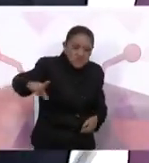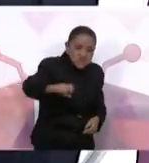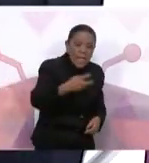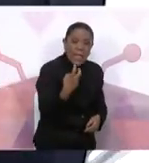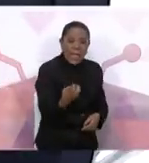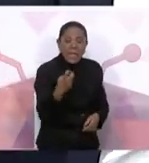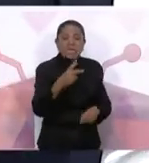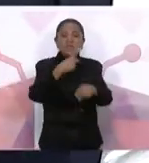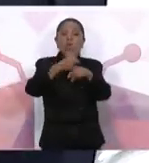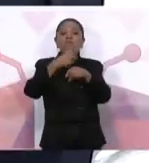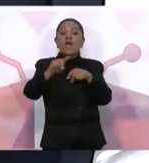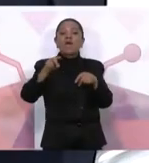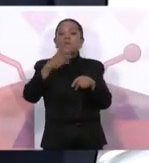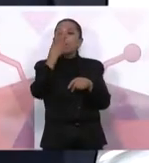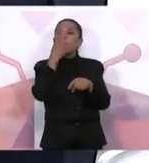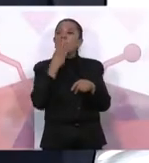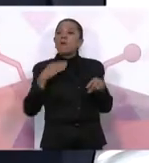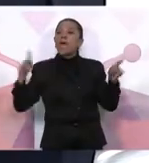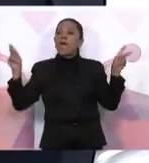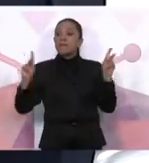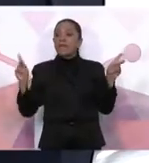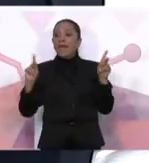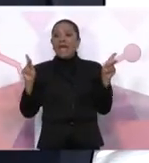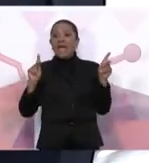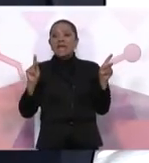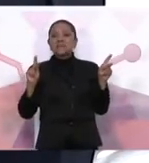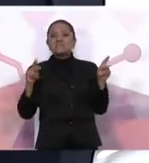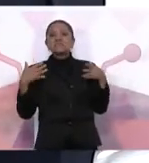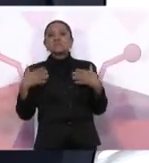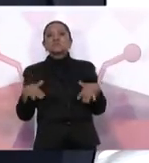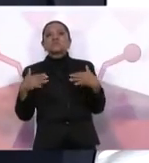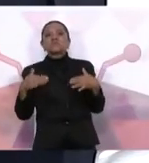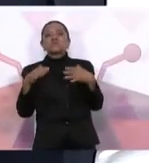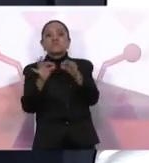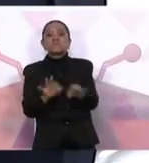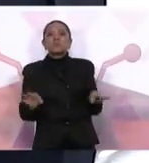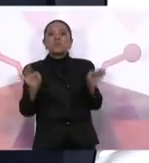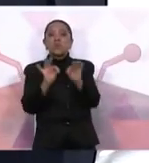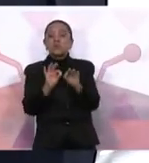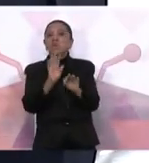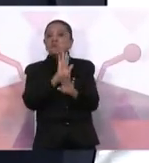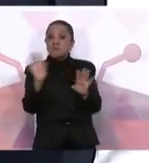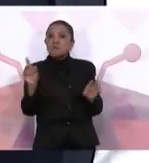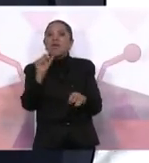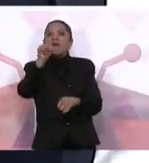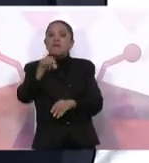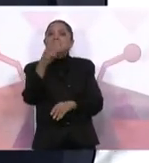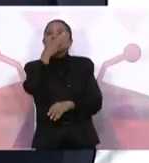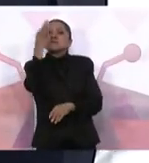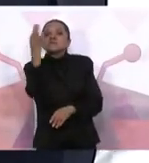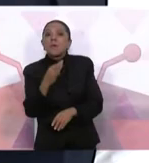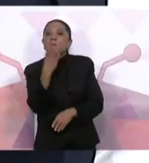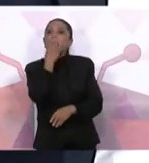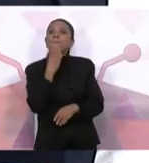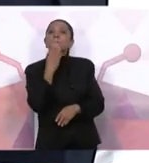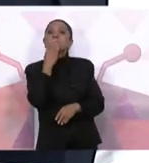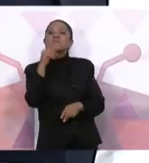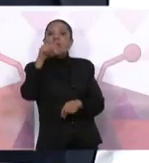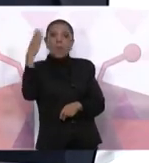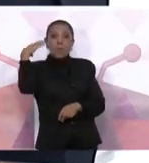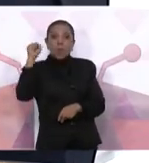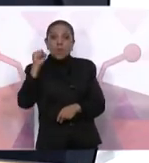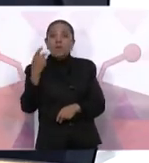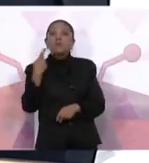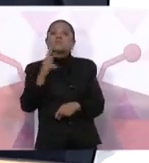y hoy ha afectado importantemente esta población y la producción de miel tan rica que en morelos que propones para sin afectar el